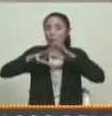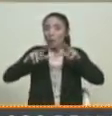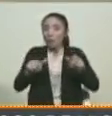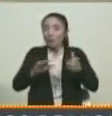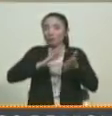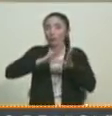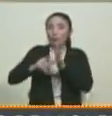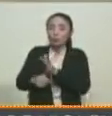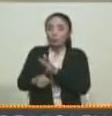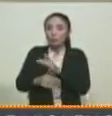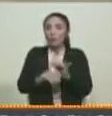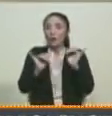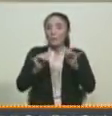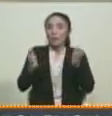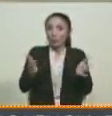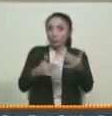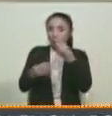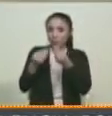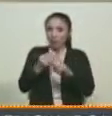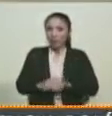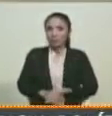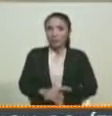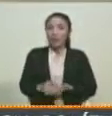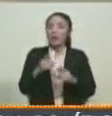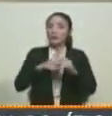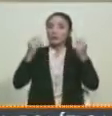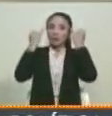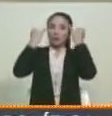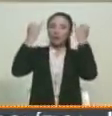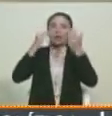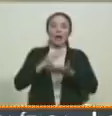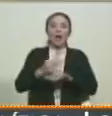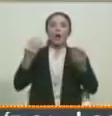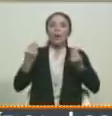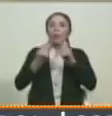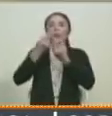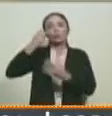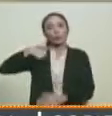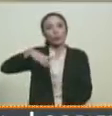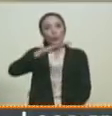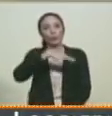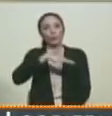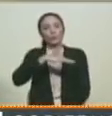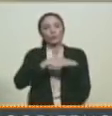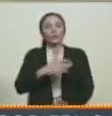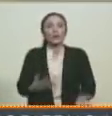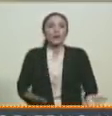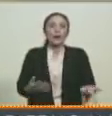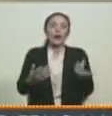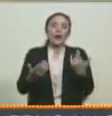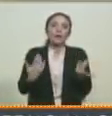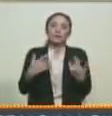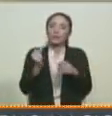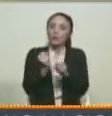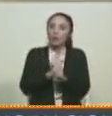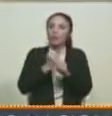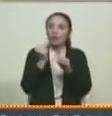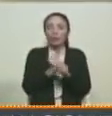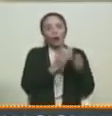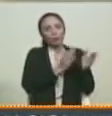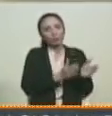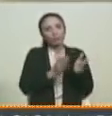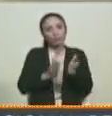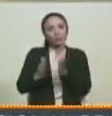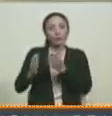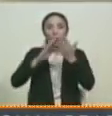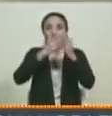apuesta principal. Si creamos el sistema con el pueblo, si el pueblo ha respondido, si la organización comunal